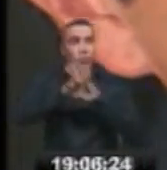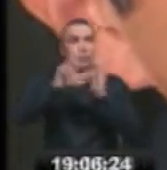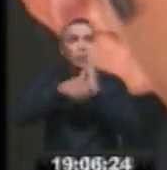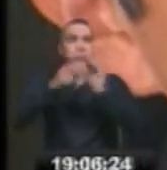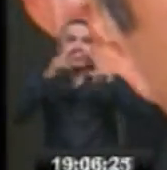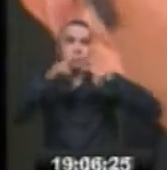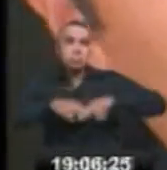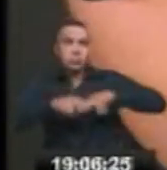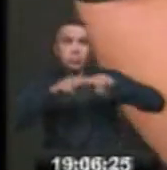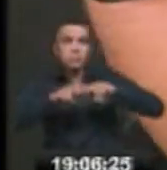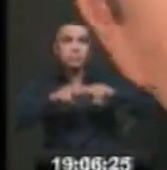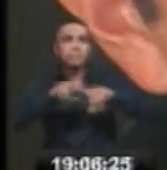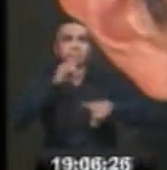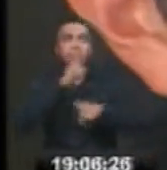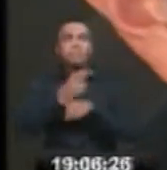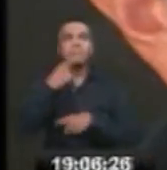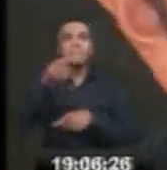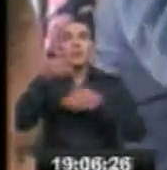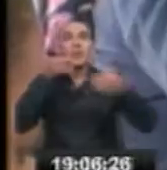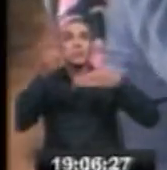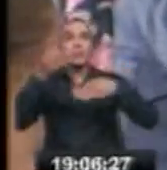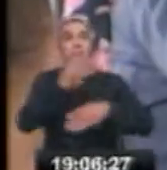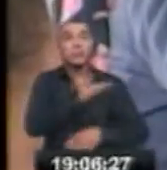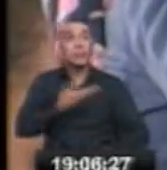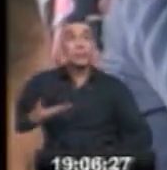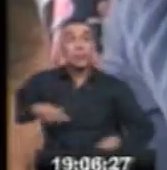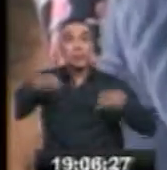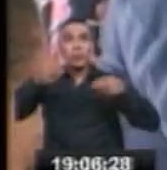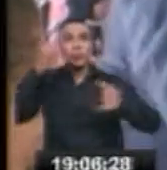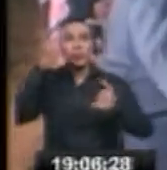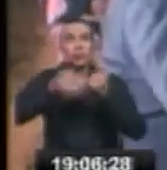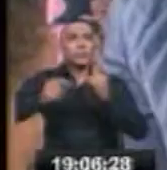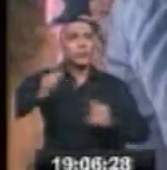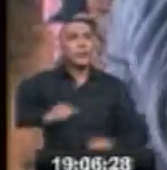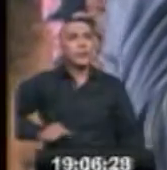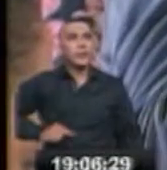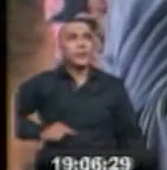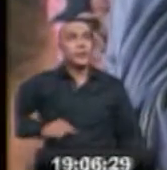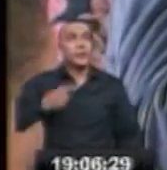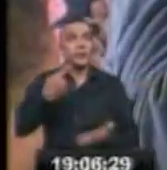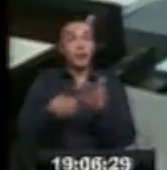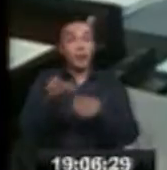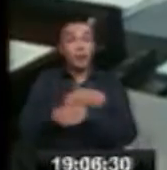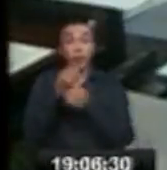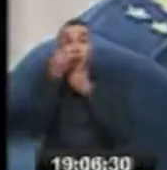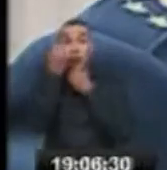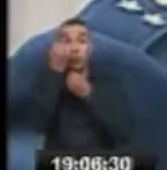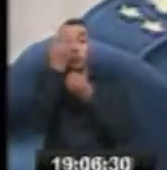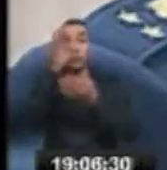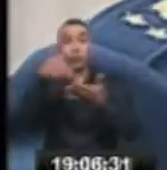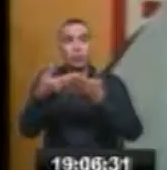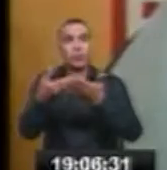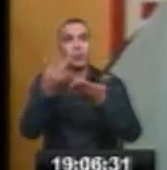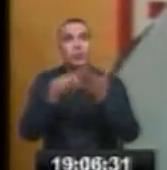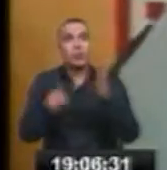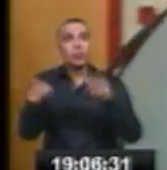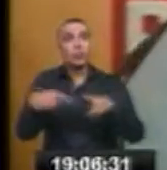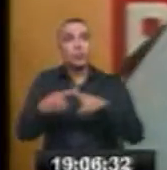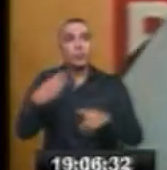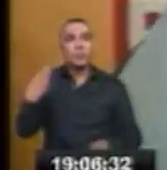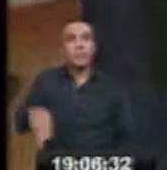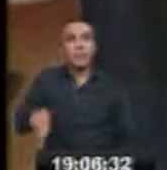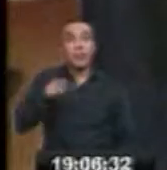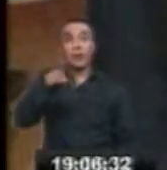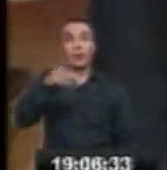vacancia legislativa, explicaban al presidente de la misma los últimos detalles del preinforme sobre los hechos que presentarán el miércoles.